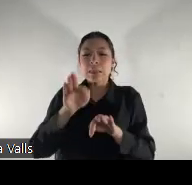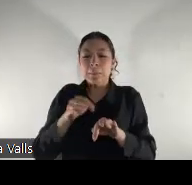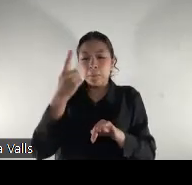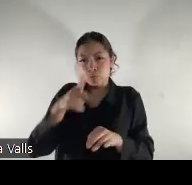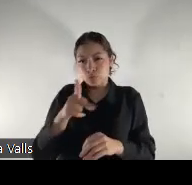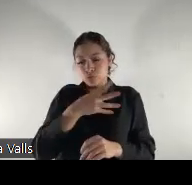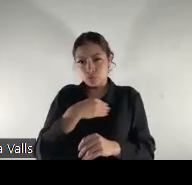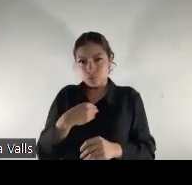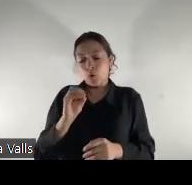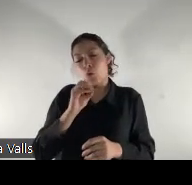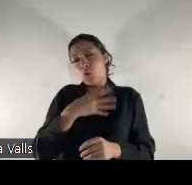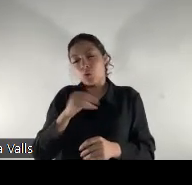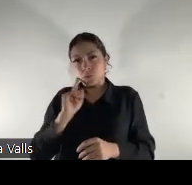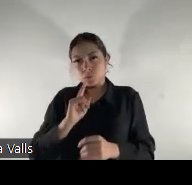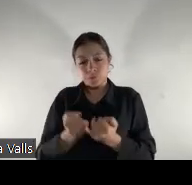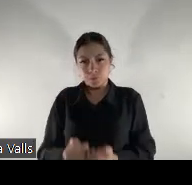hija.